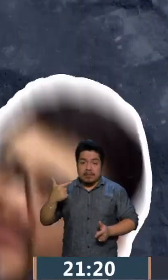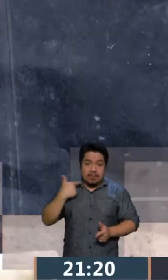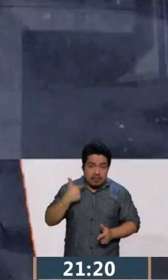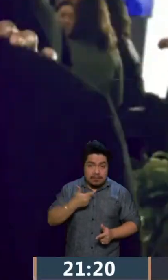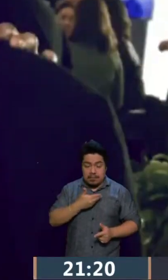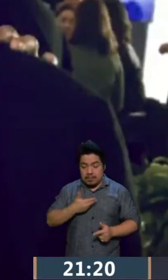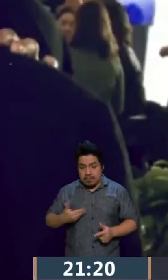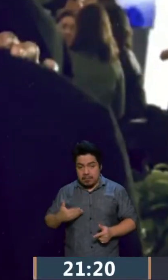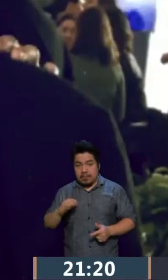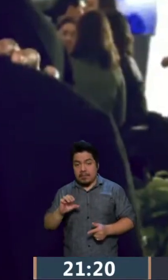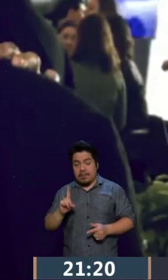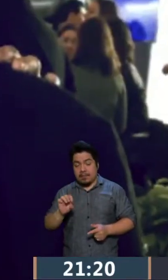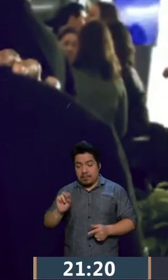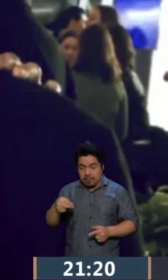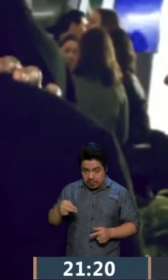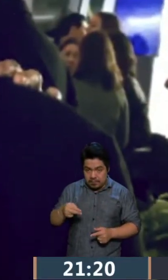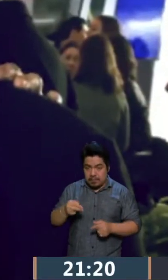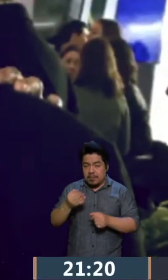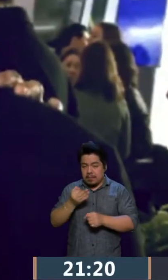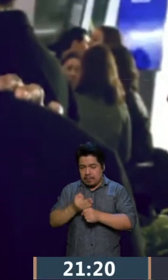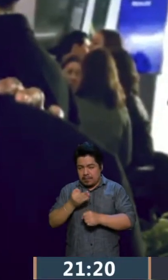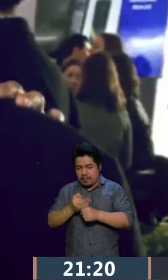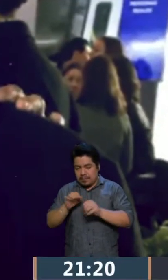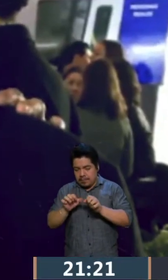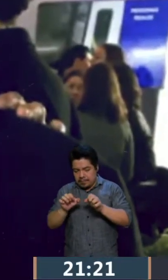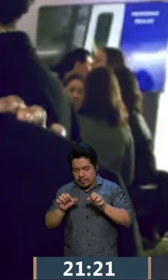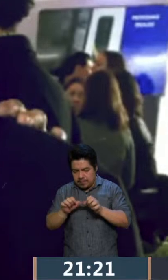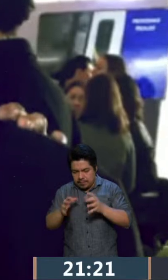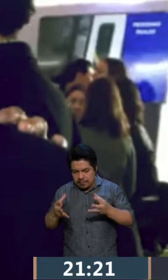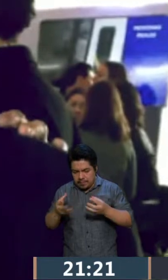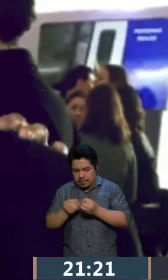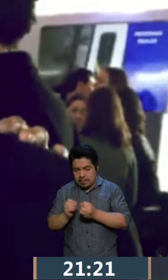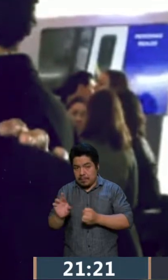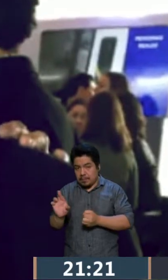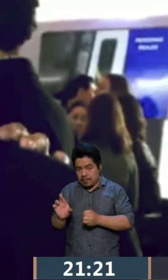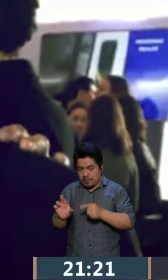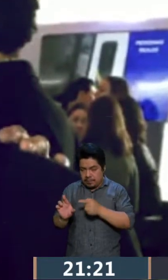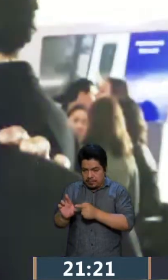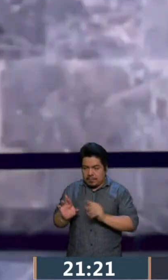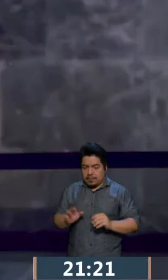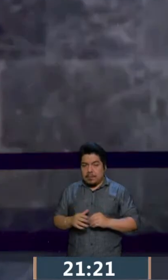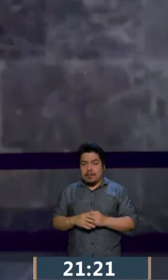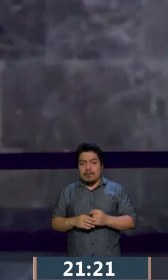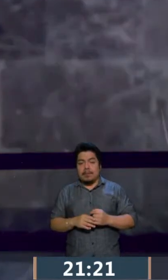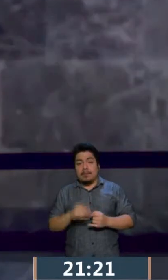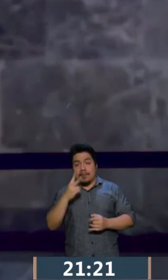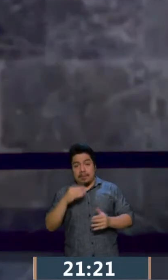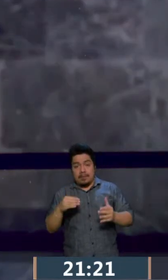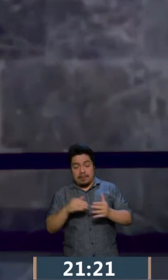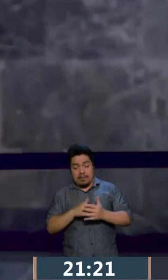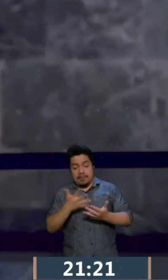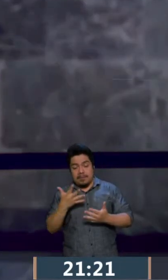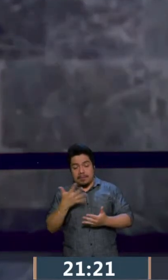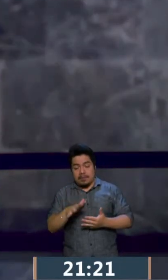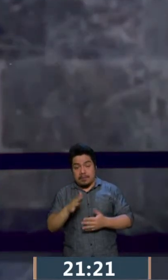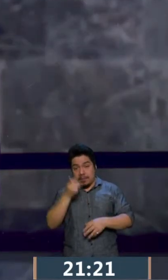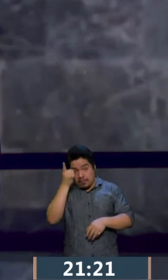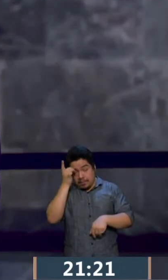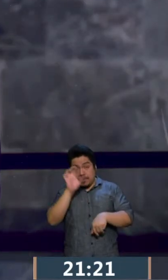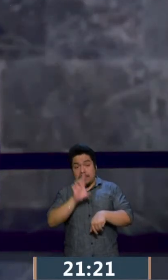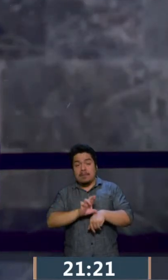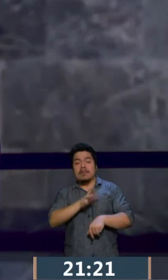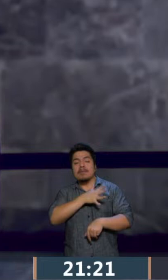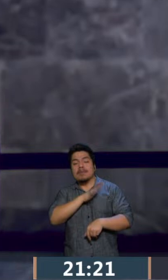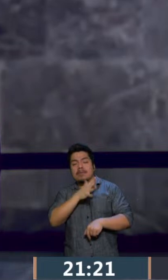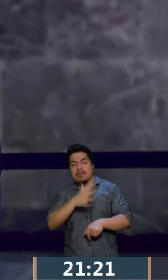y Roberto Gil Suart, quien hoy forma parte del equipo de campaña de Xóchitl Gálvez. En 2010 trabajó como director general adjunto